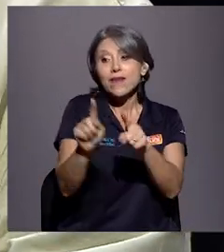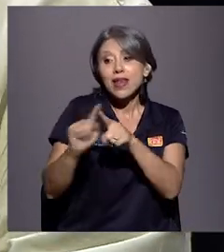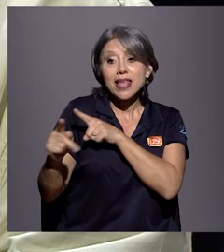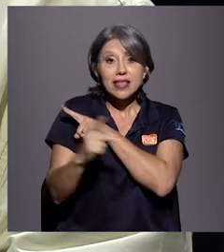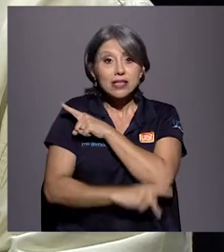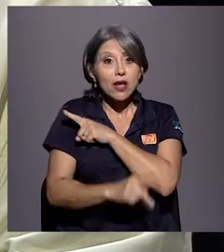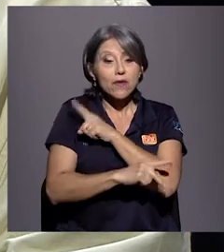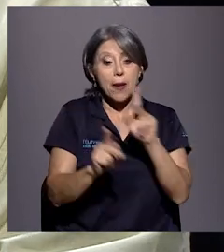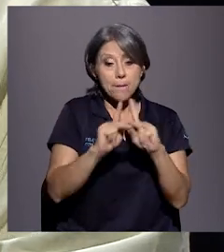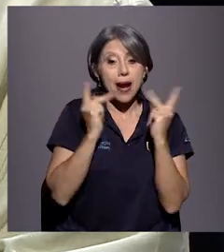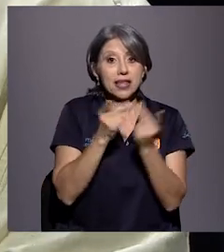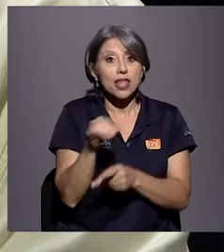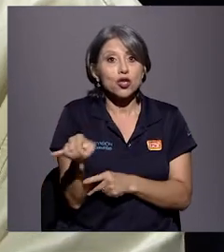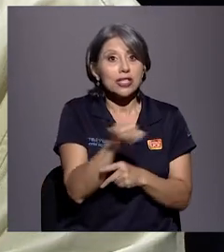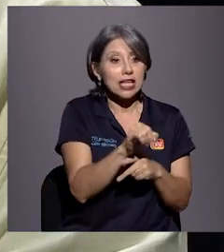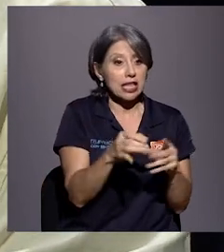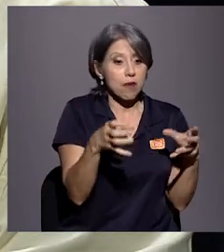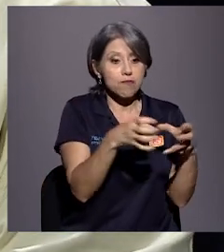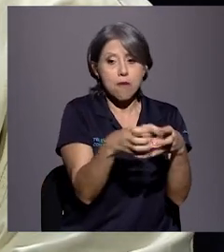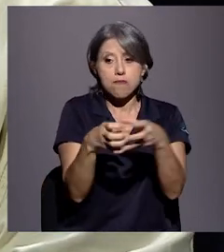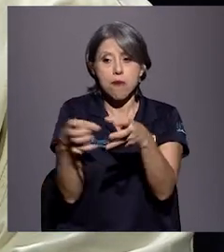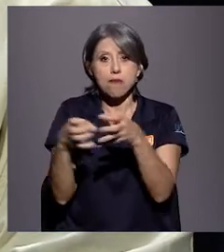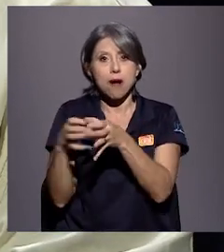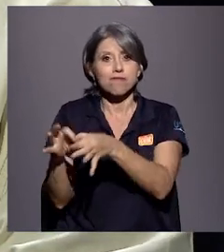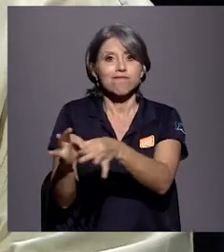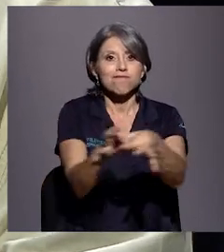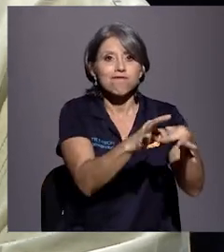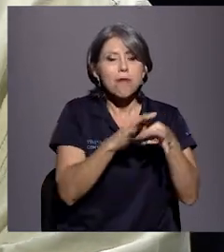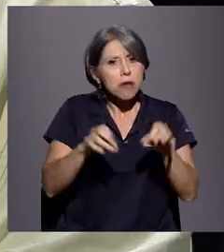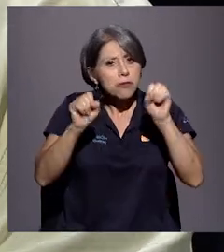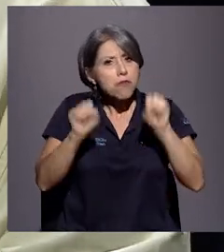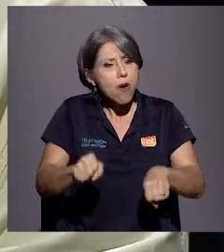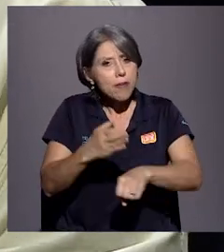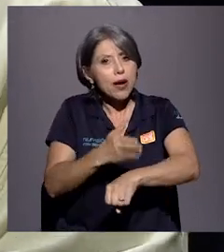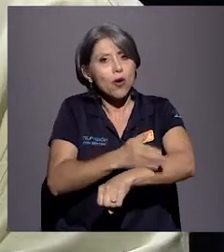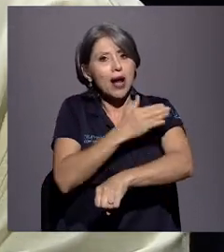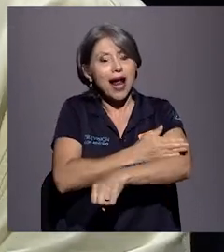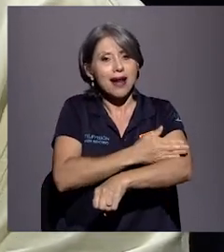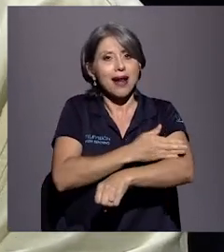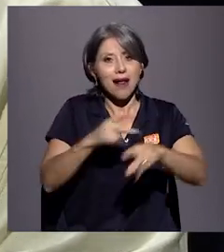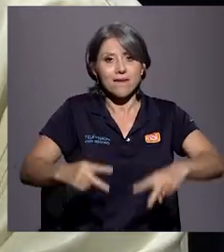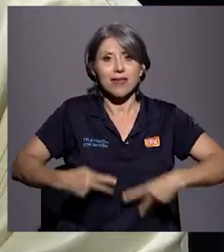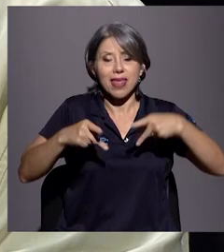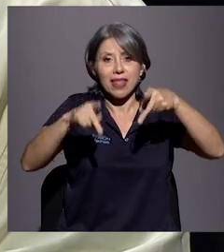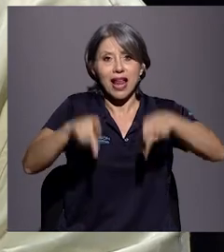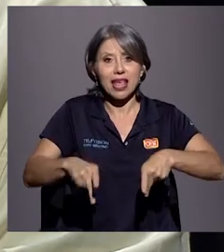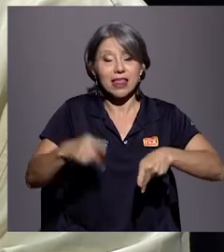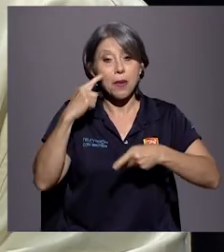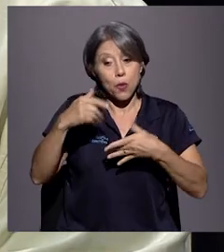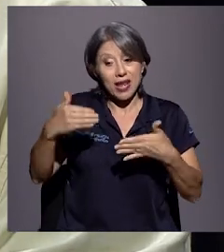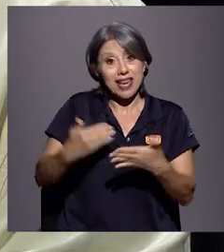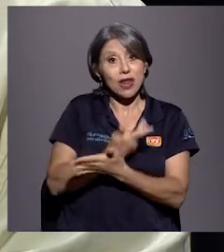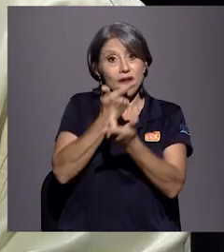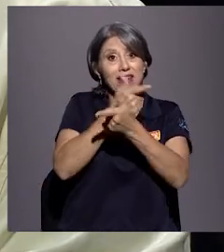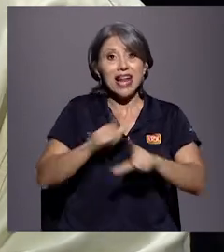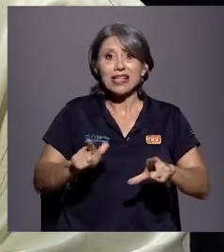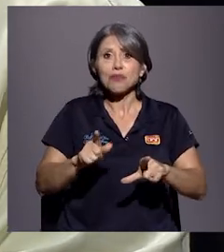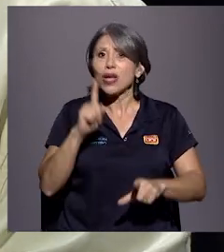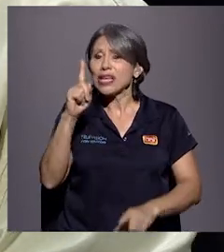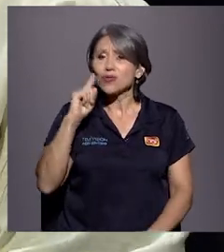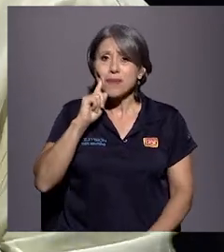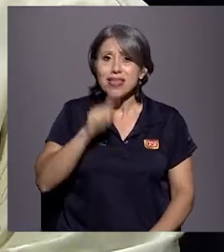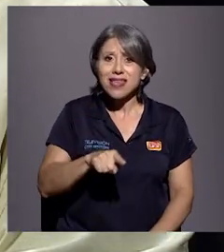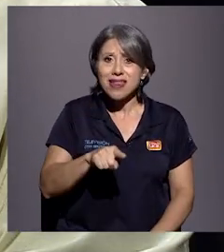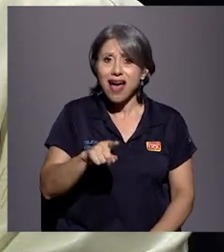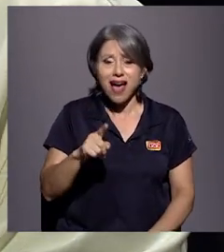uh-huh, de partidos de izquierda, es posible mejorar la vida de la gente. Porque el neoliberalismo, de hecho, debo decirle, es una gran mentira. No es